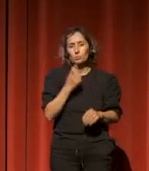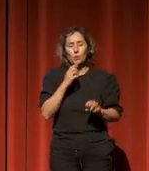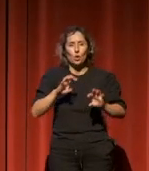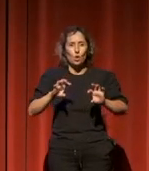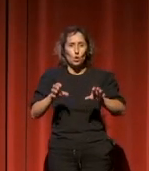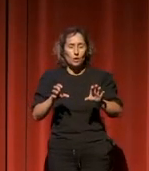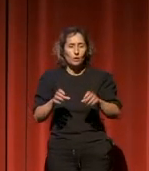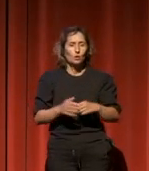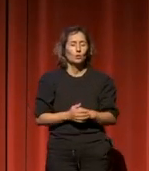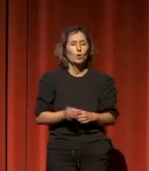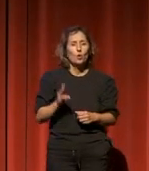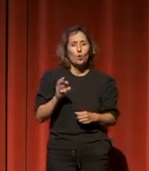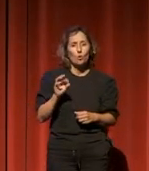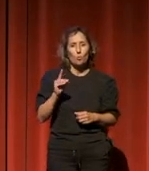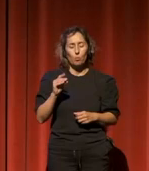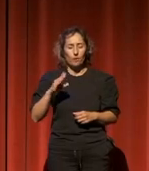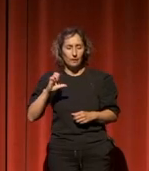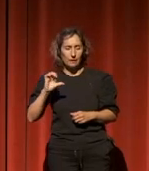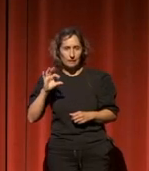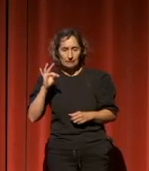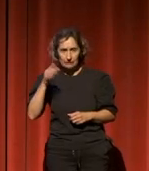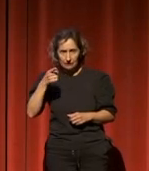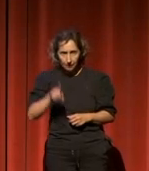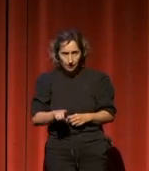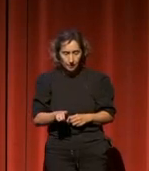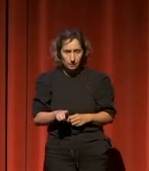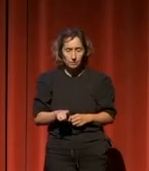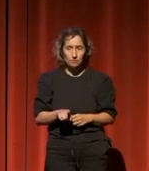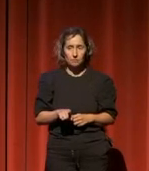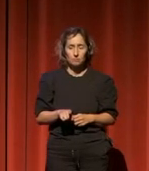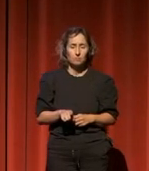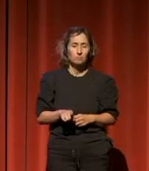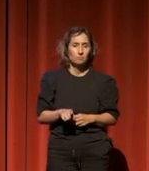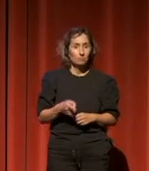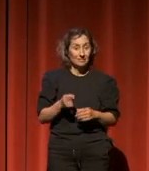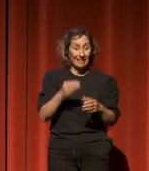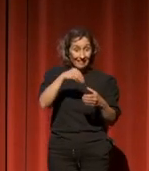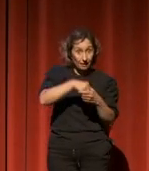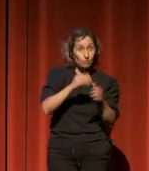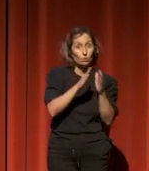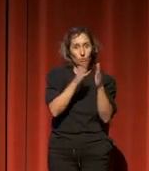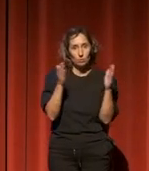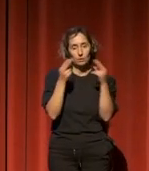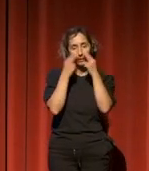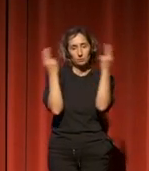podcast comunitarios en en en las bibliotecas públicas